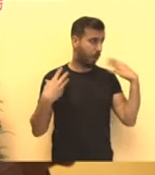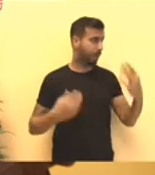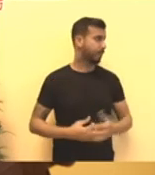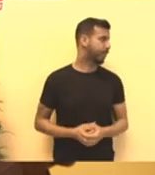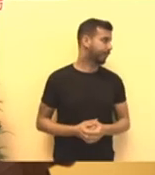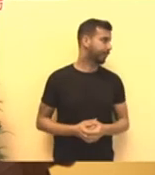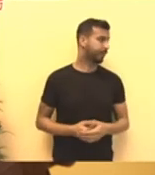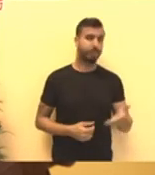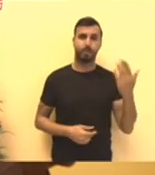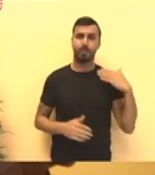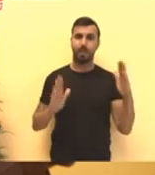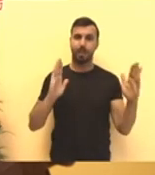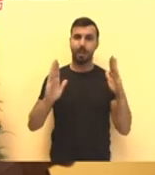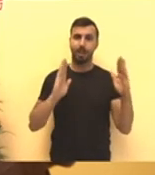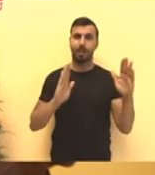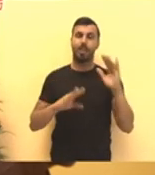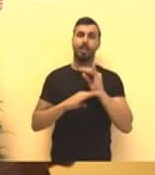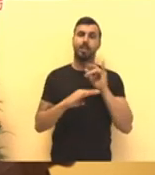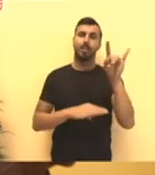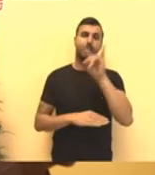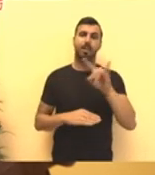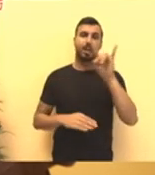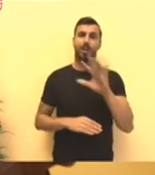En aquella época, en el Instituto Canario de la